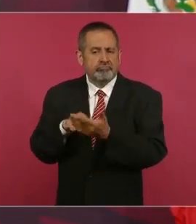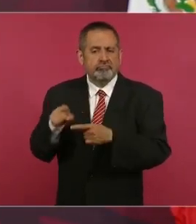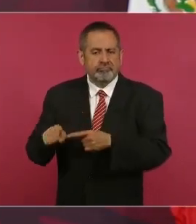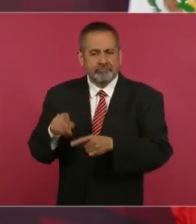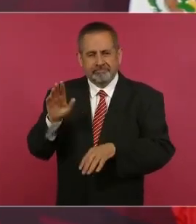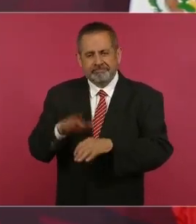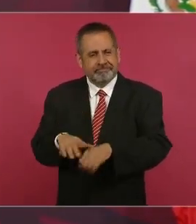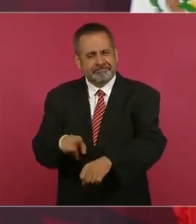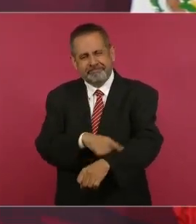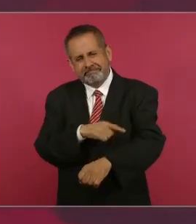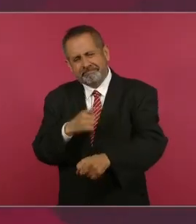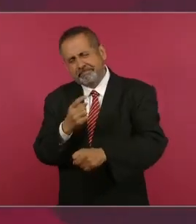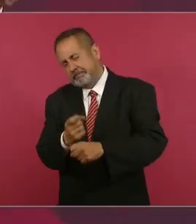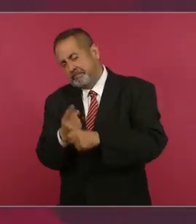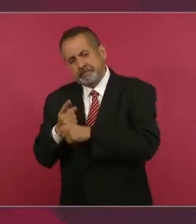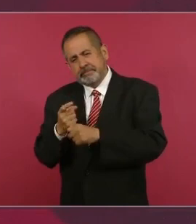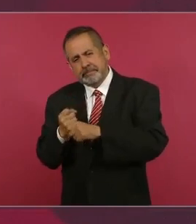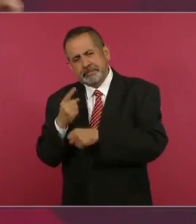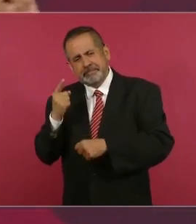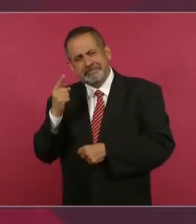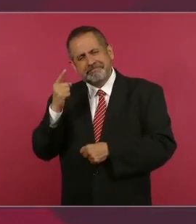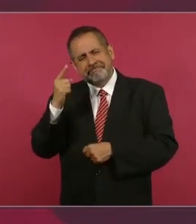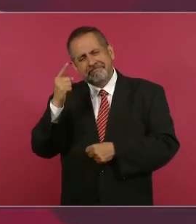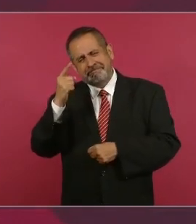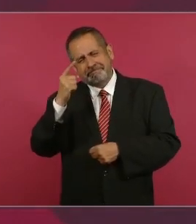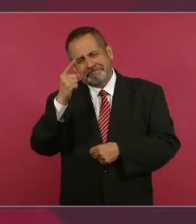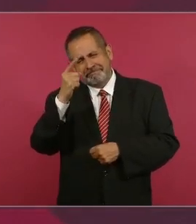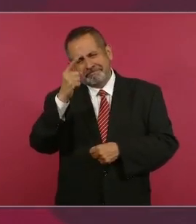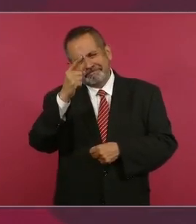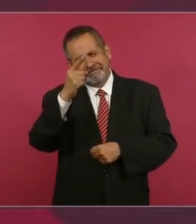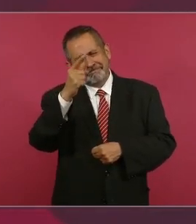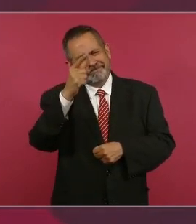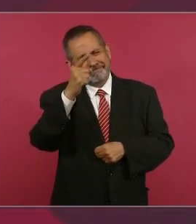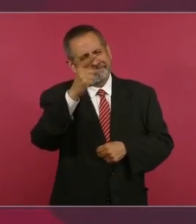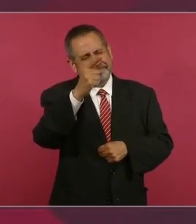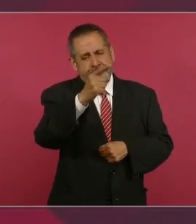el más largo. Y el segundo es Jordan.